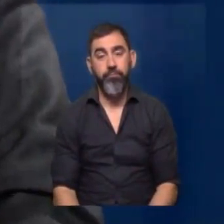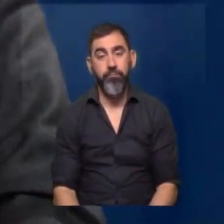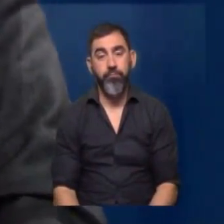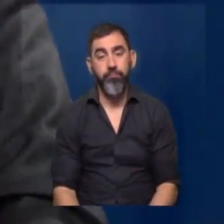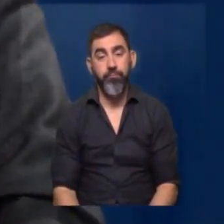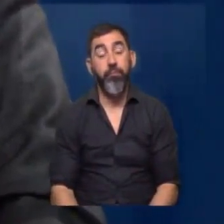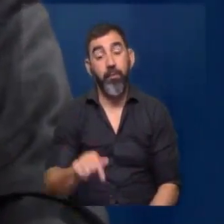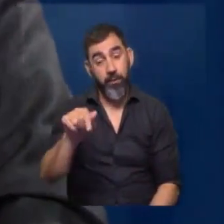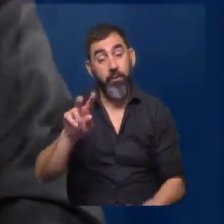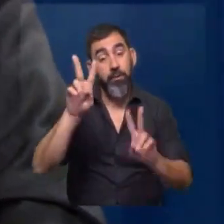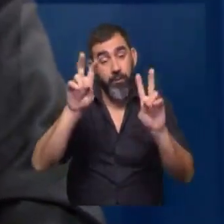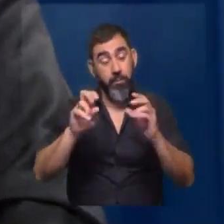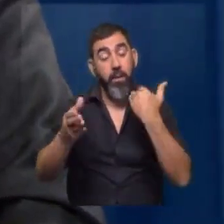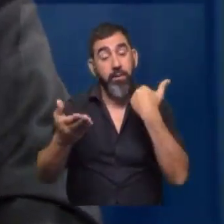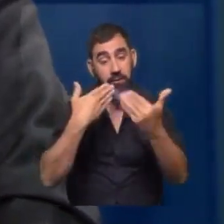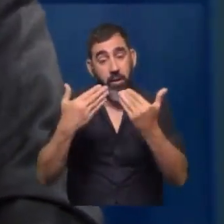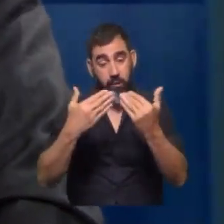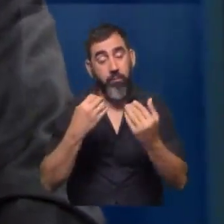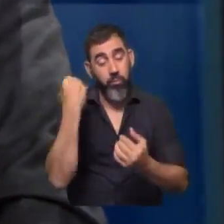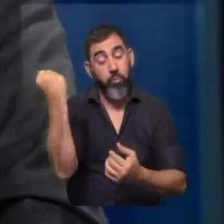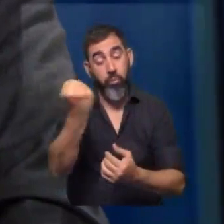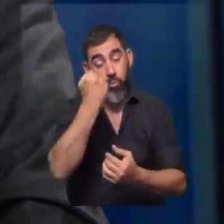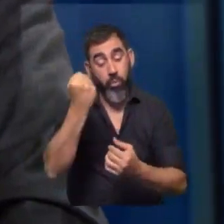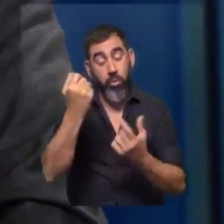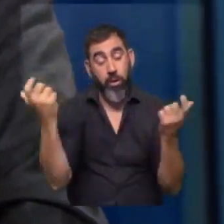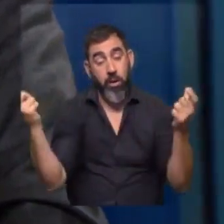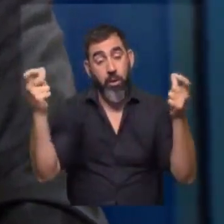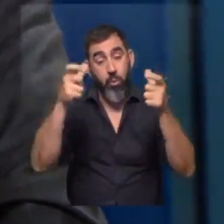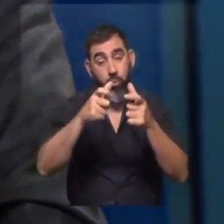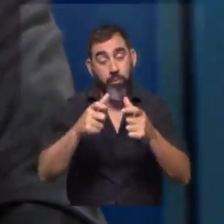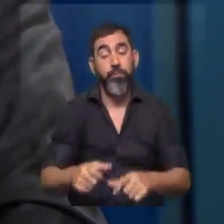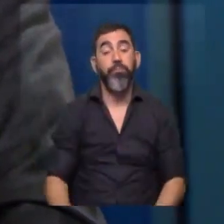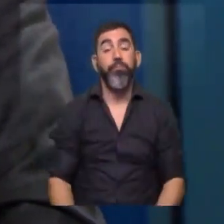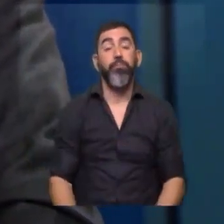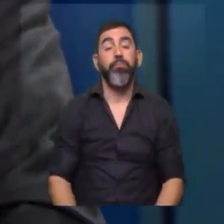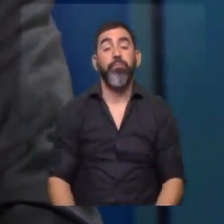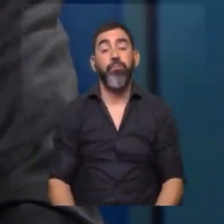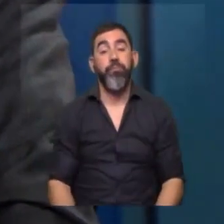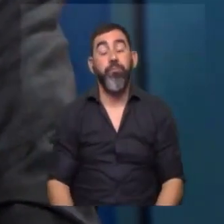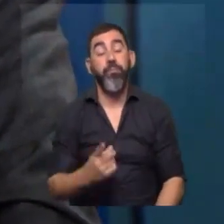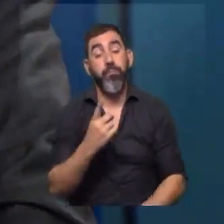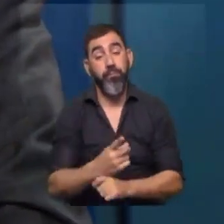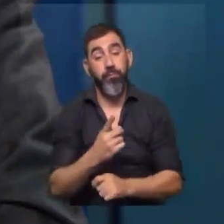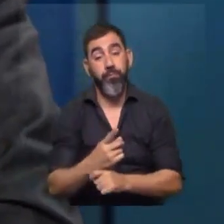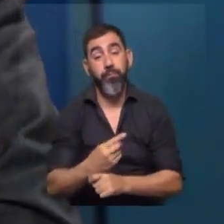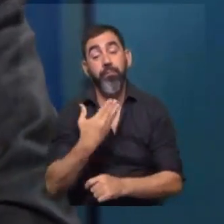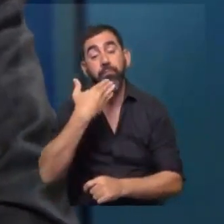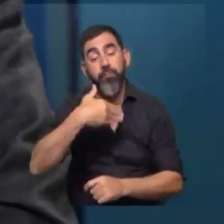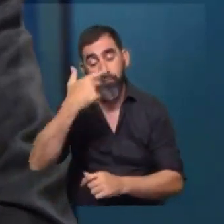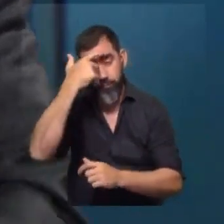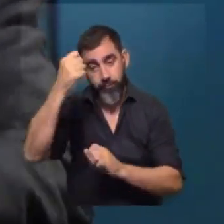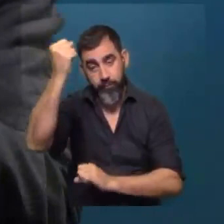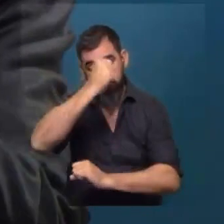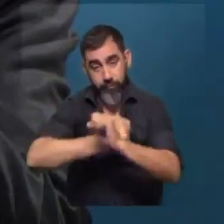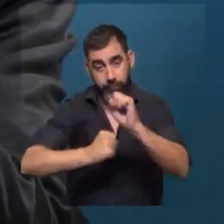Ese fue uno de los temas que se abordó profundamente en la cumbre, y yo te diría que lo primero es entender la tecnología. ¿Ya?